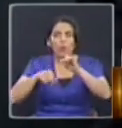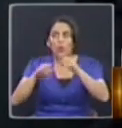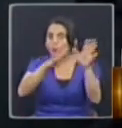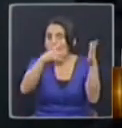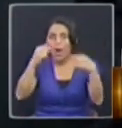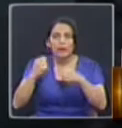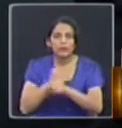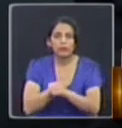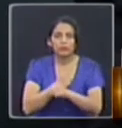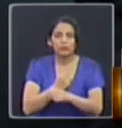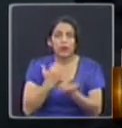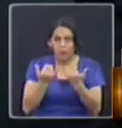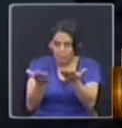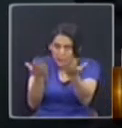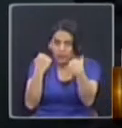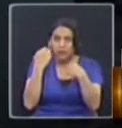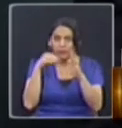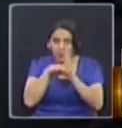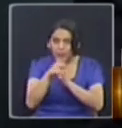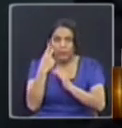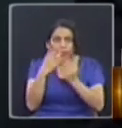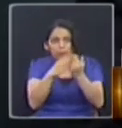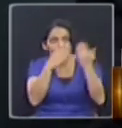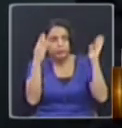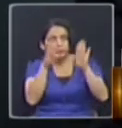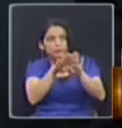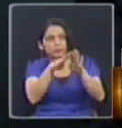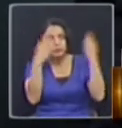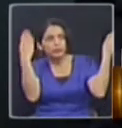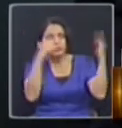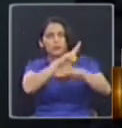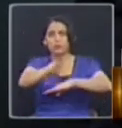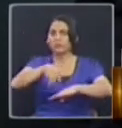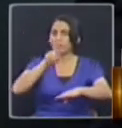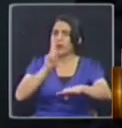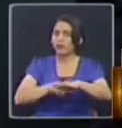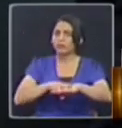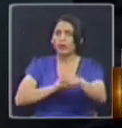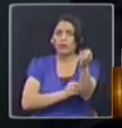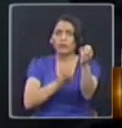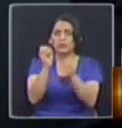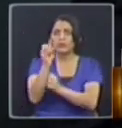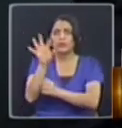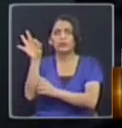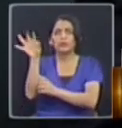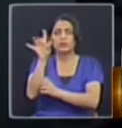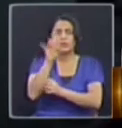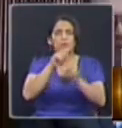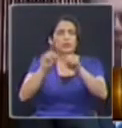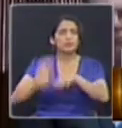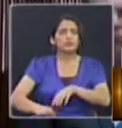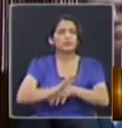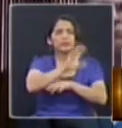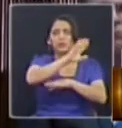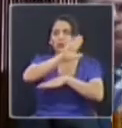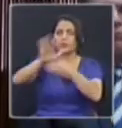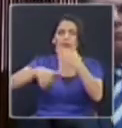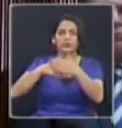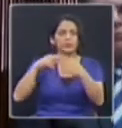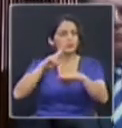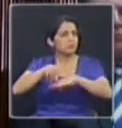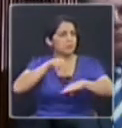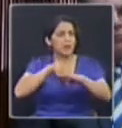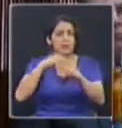ver de que este rato la atención en las 98 oficinas del país están siendo normales. Finalmente pidió